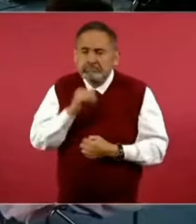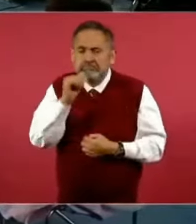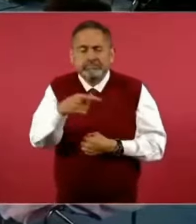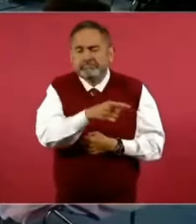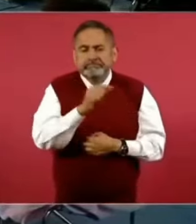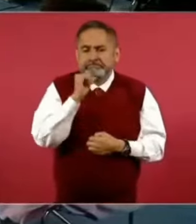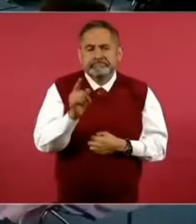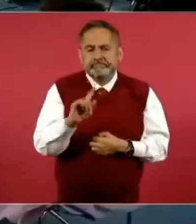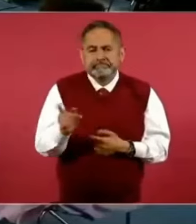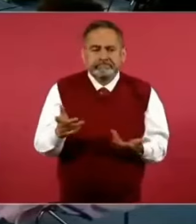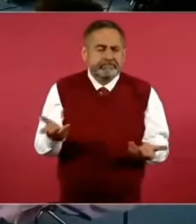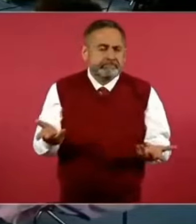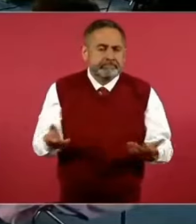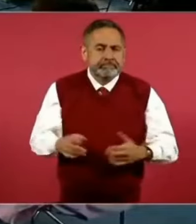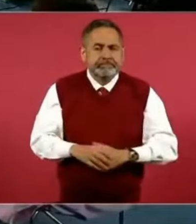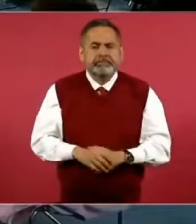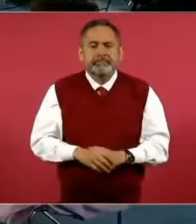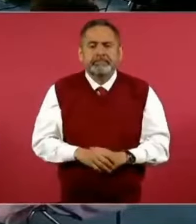Ustedes